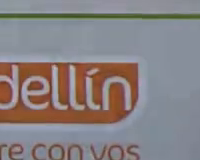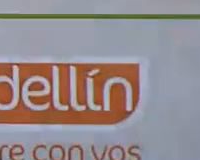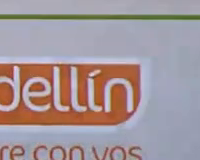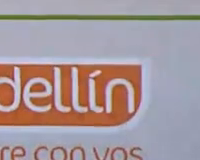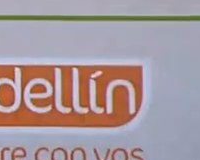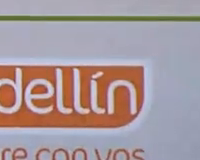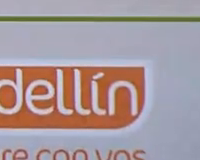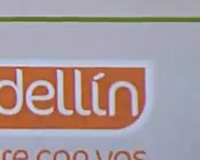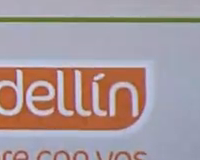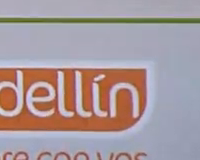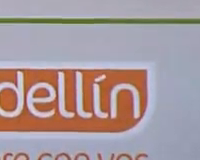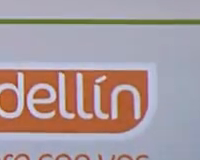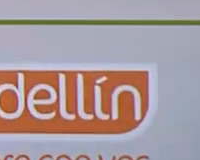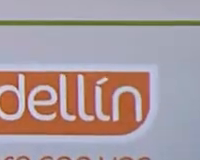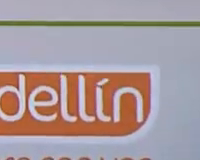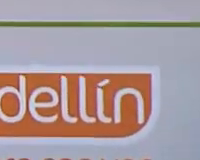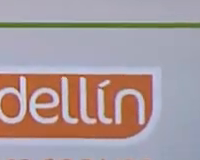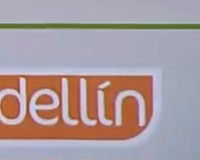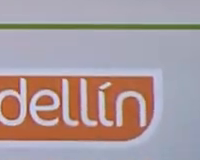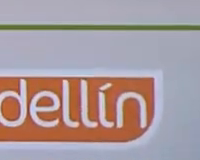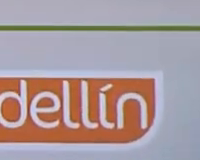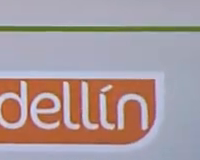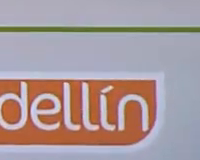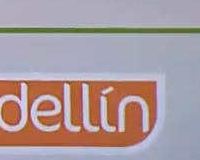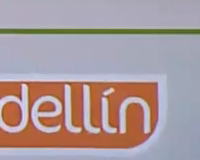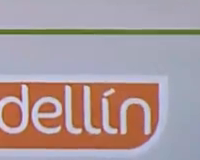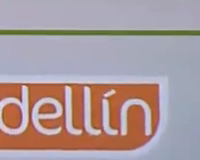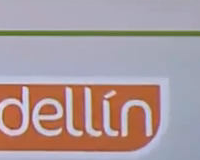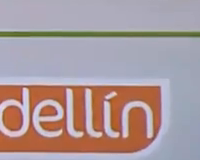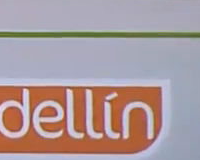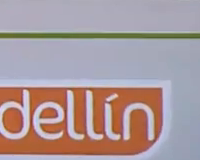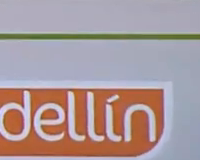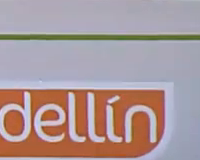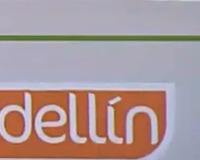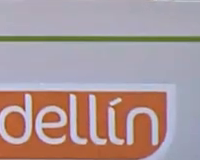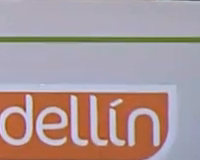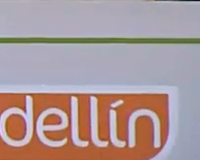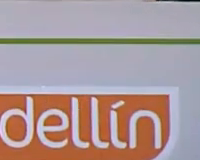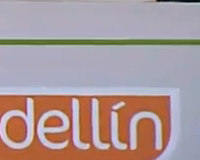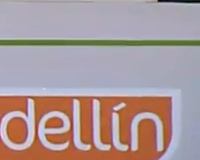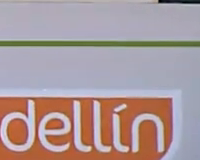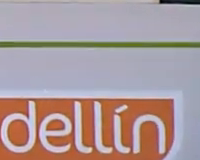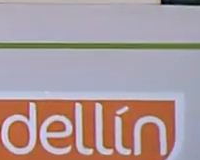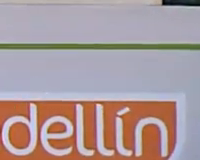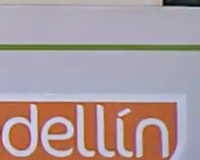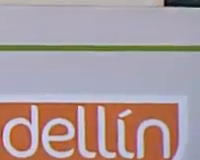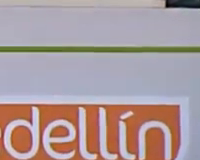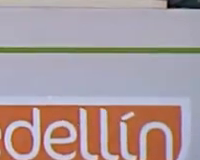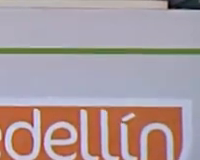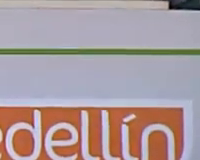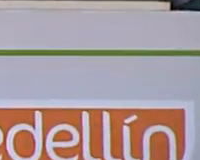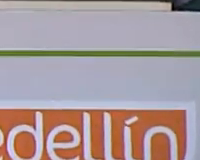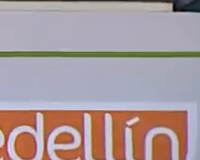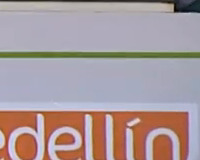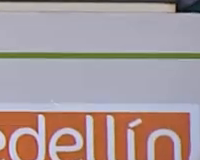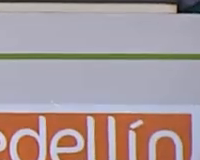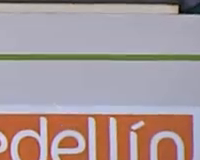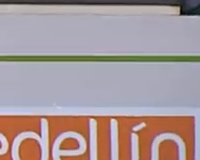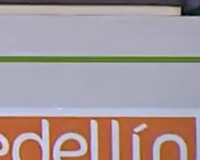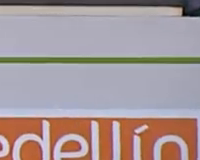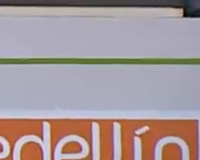8 de la noche 16 minutos seguimos en directo desde uno de los estudios de nuestro canal local telemedellín en este nuevo numeral debate ciudadano